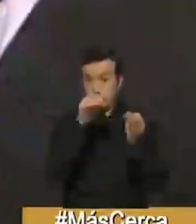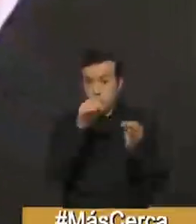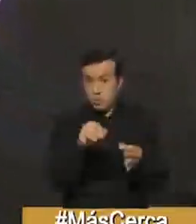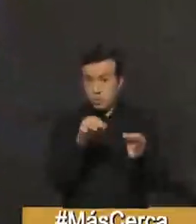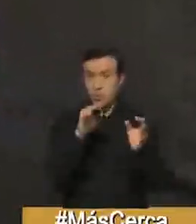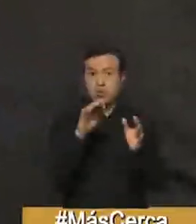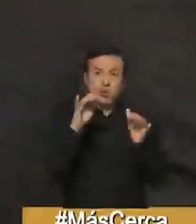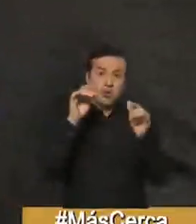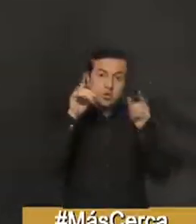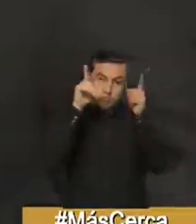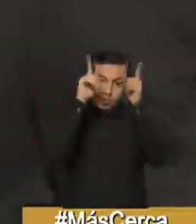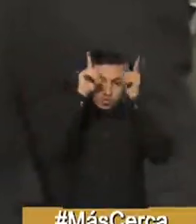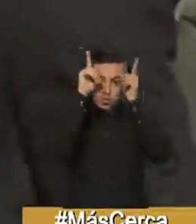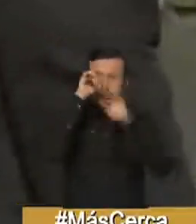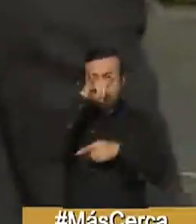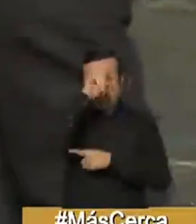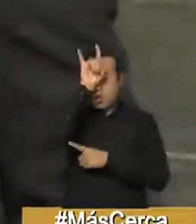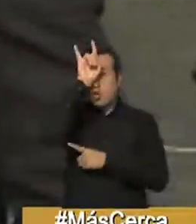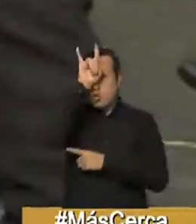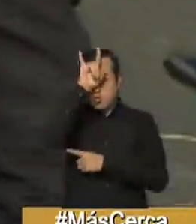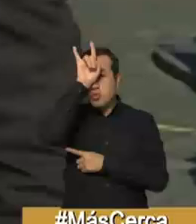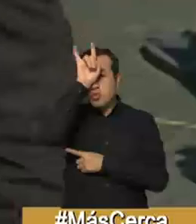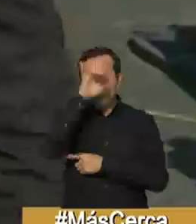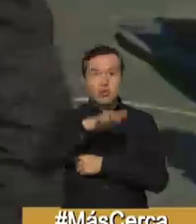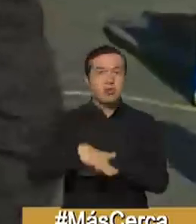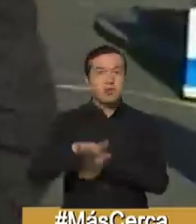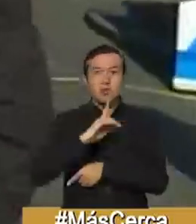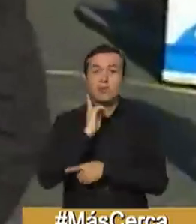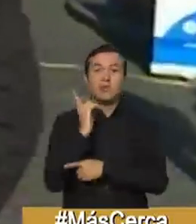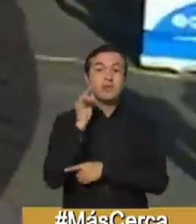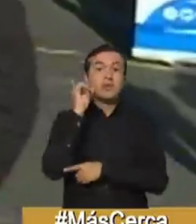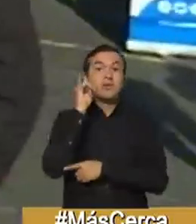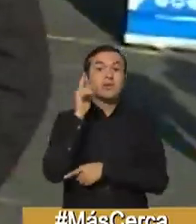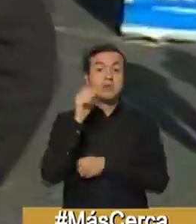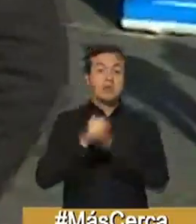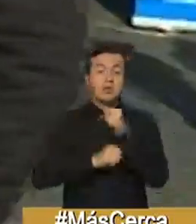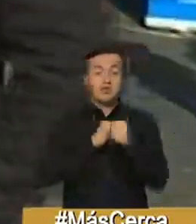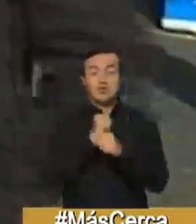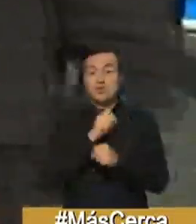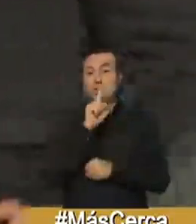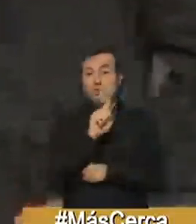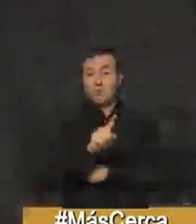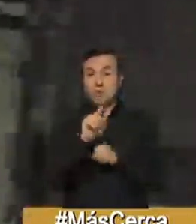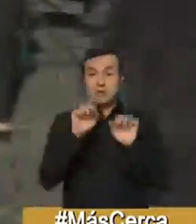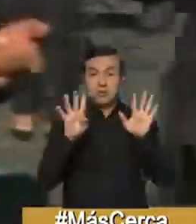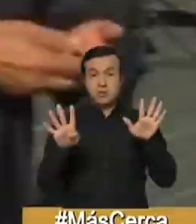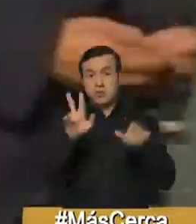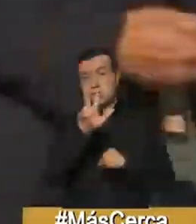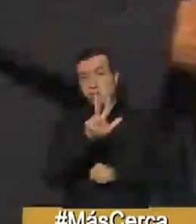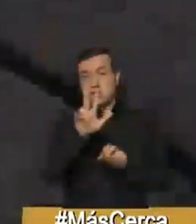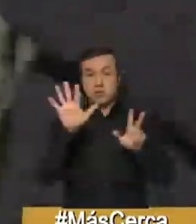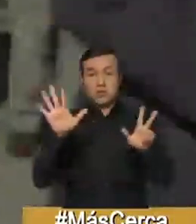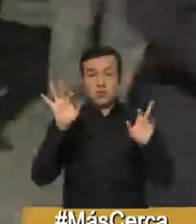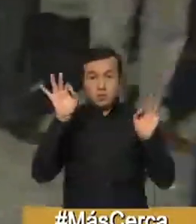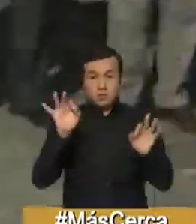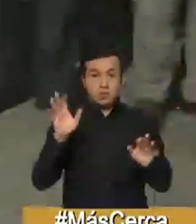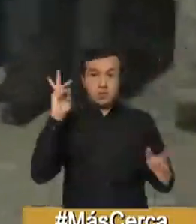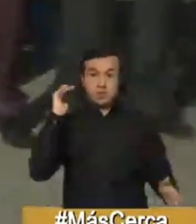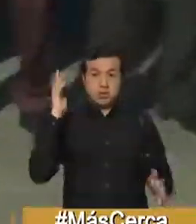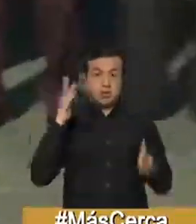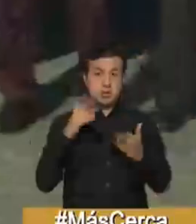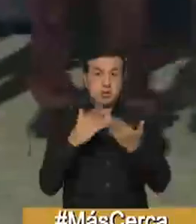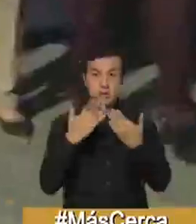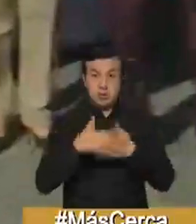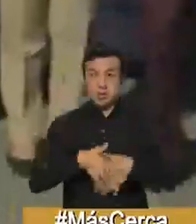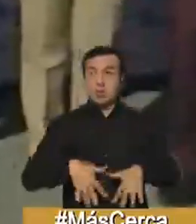los toros, los primeros toros. Rumiñahui es cantón a partir de 1938 y desde ahí prácticamente